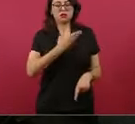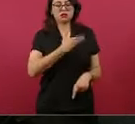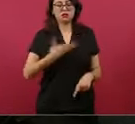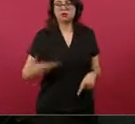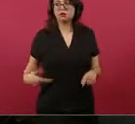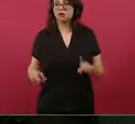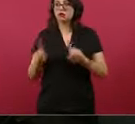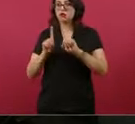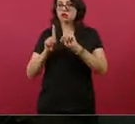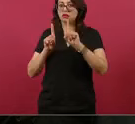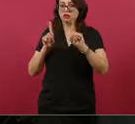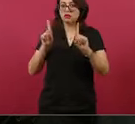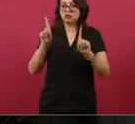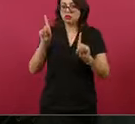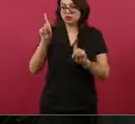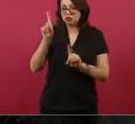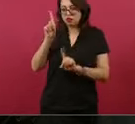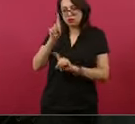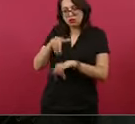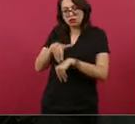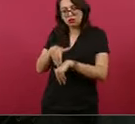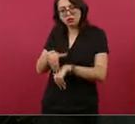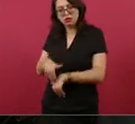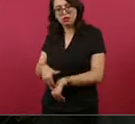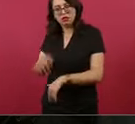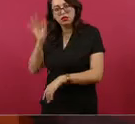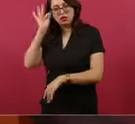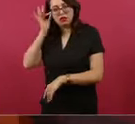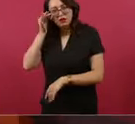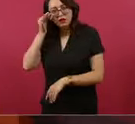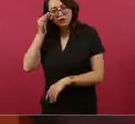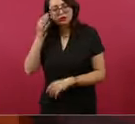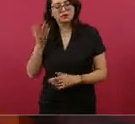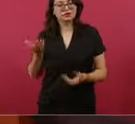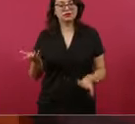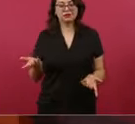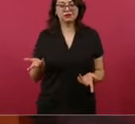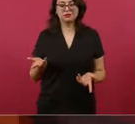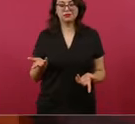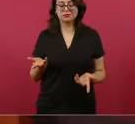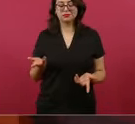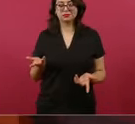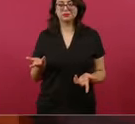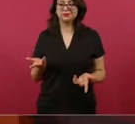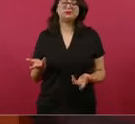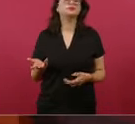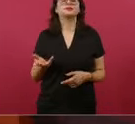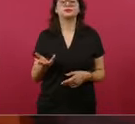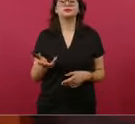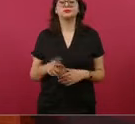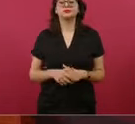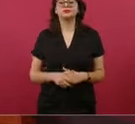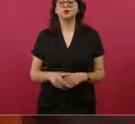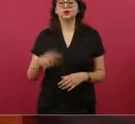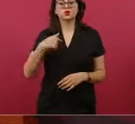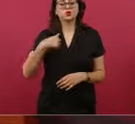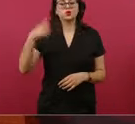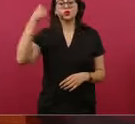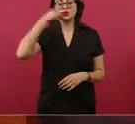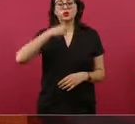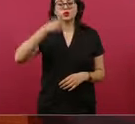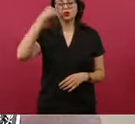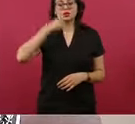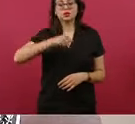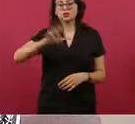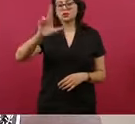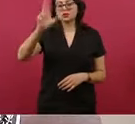el poder económico. Por eso no voy a olvidar nunca esa recomendación que me hizo el migrante en